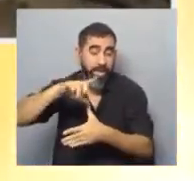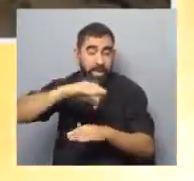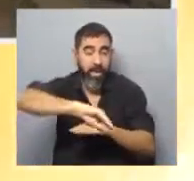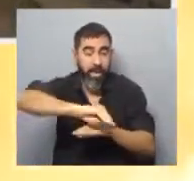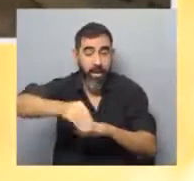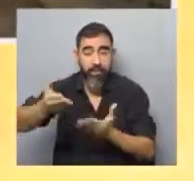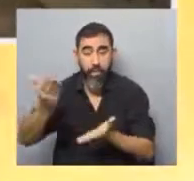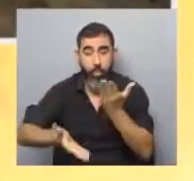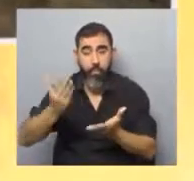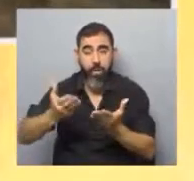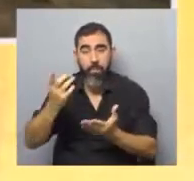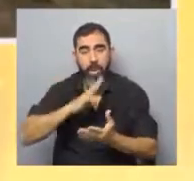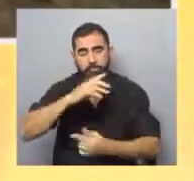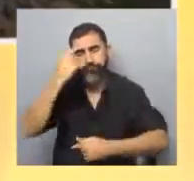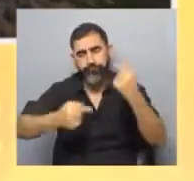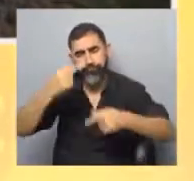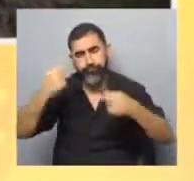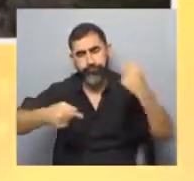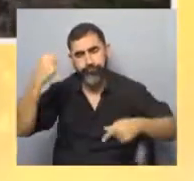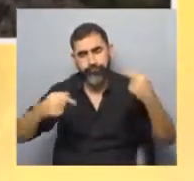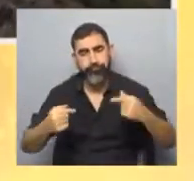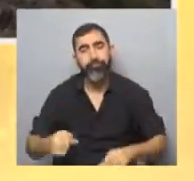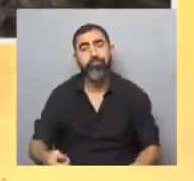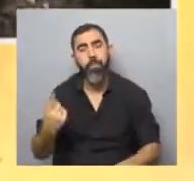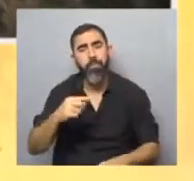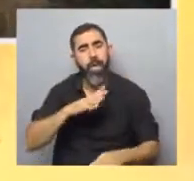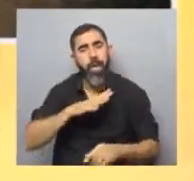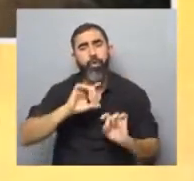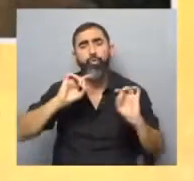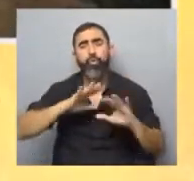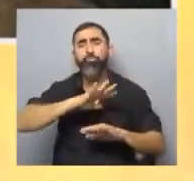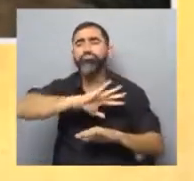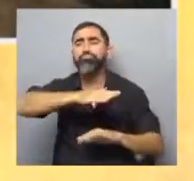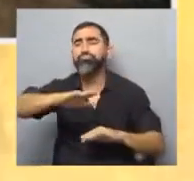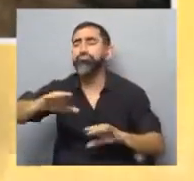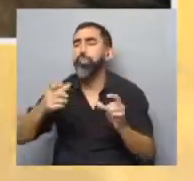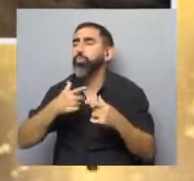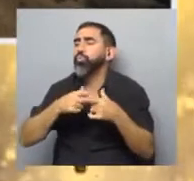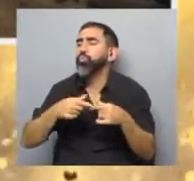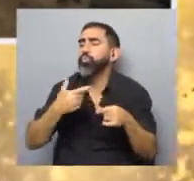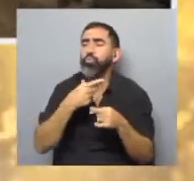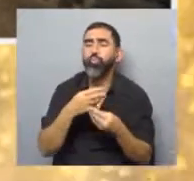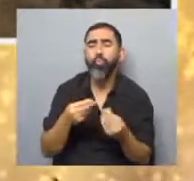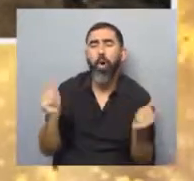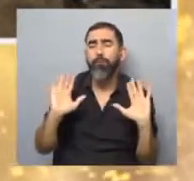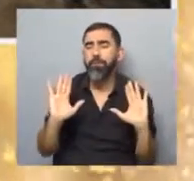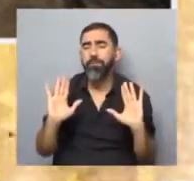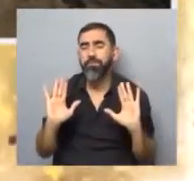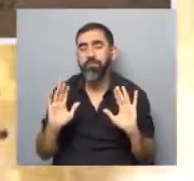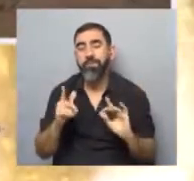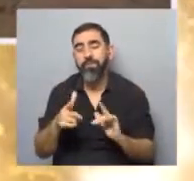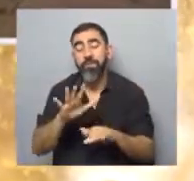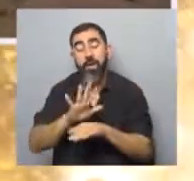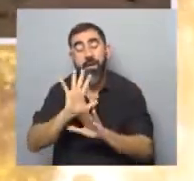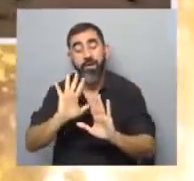tenemos muchísima geodiversidad. ¿Pero no éramos una penillanura suavemente ondulada? Bueno, eso es lo que nos